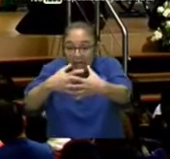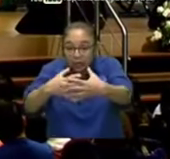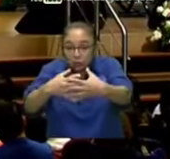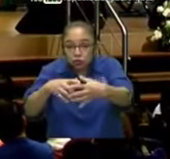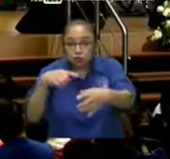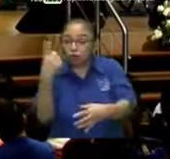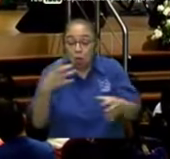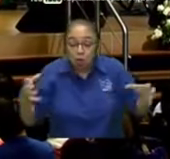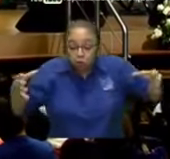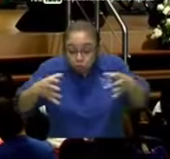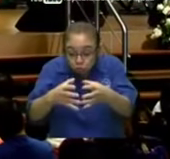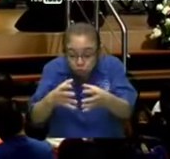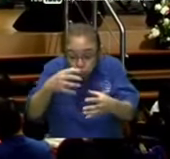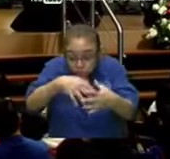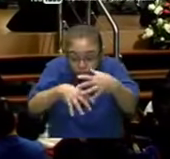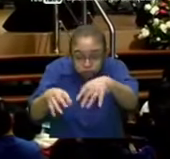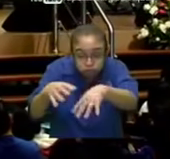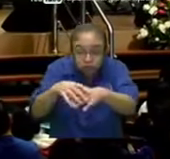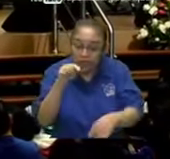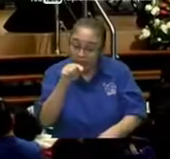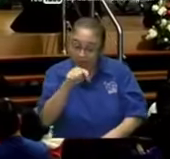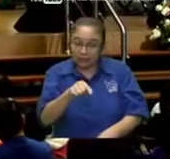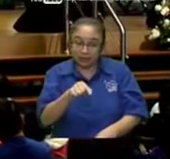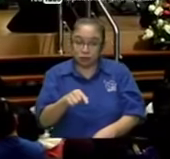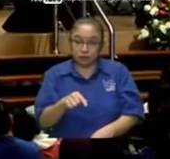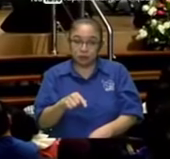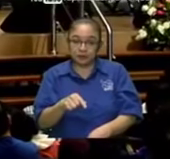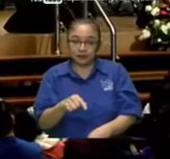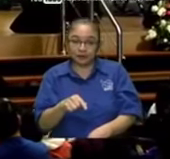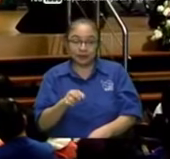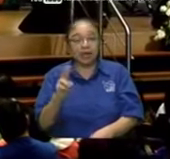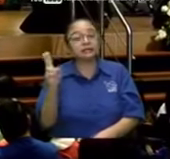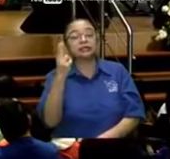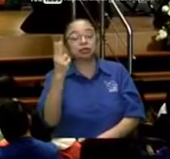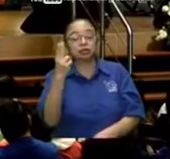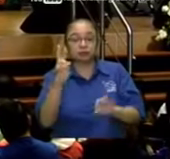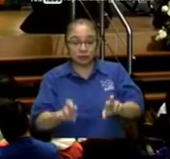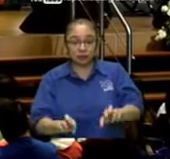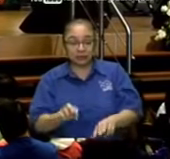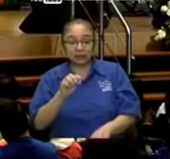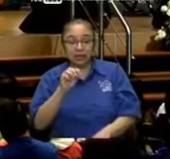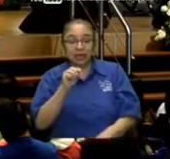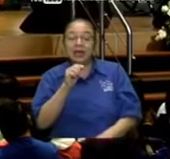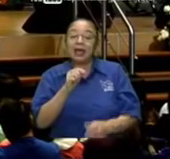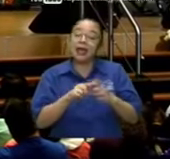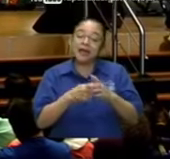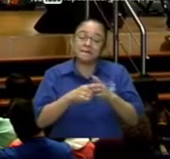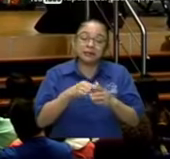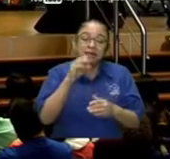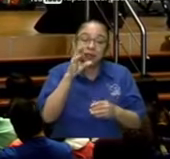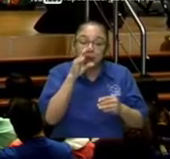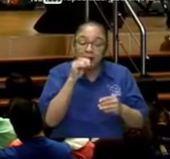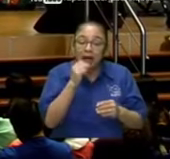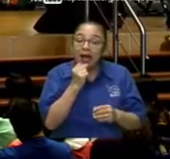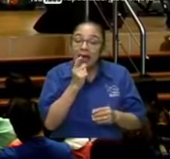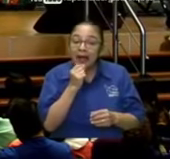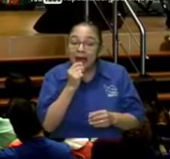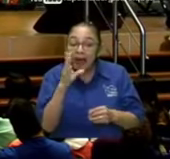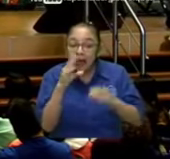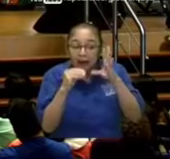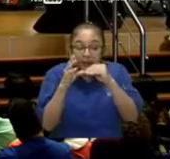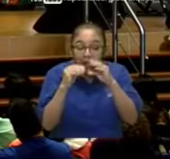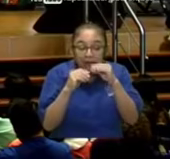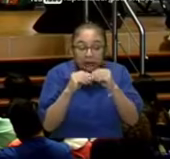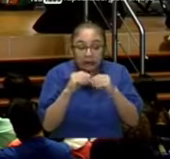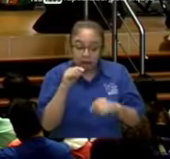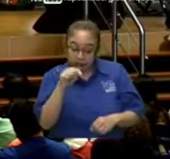mézclense. Y entonces ellos empezaron a murmurar. Entonces, como murmuraban, le enseñaron a la gente a